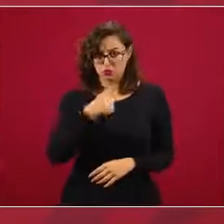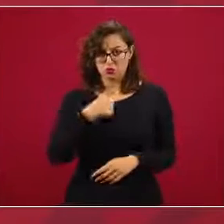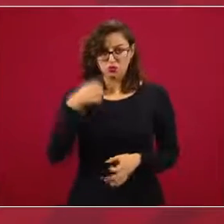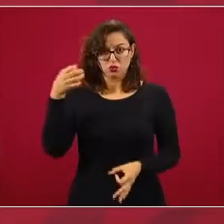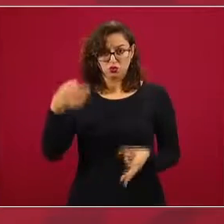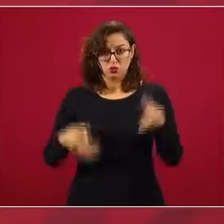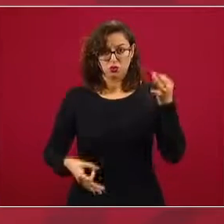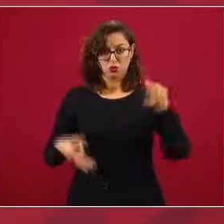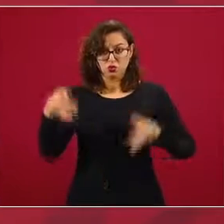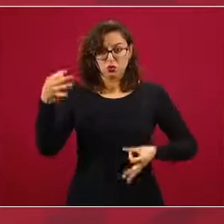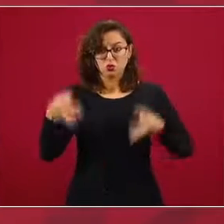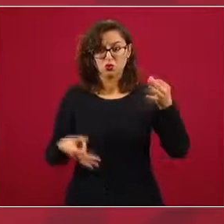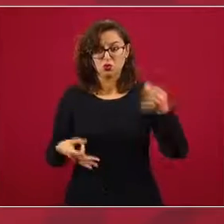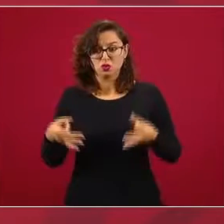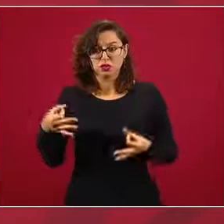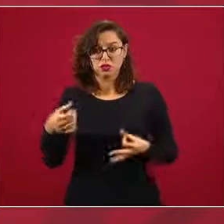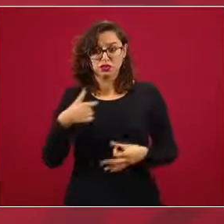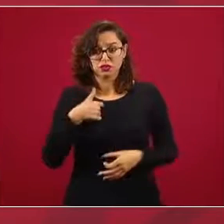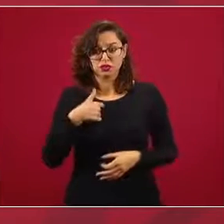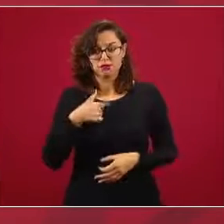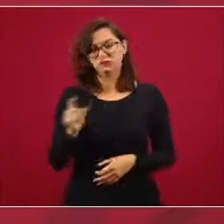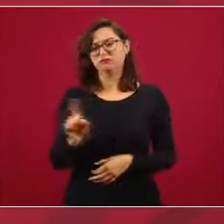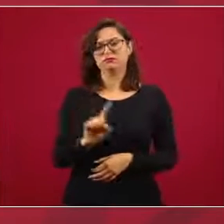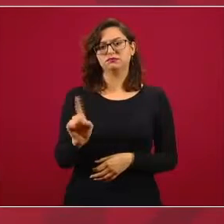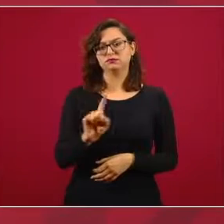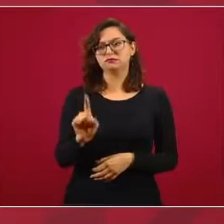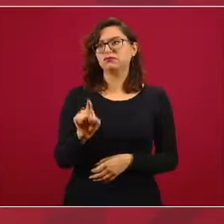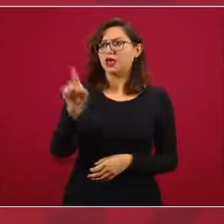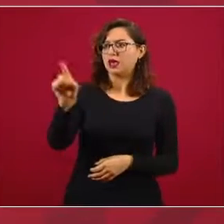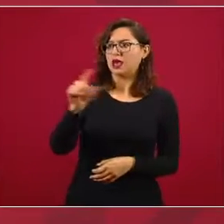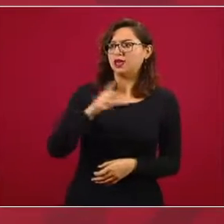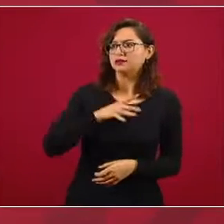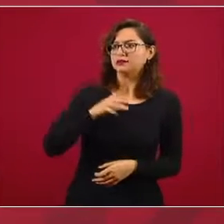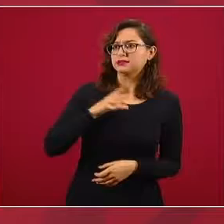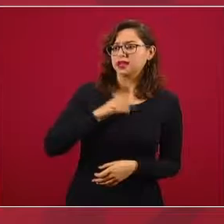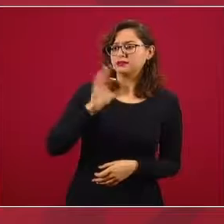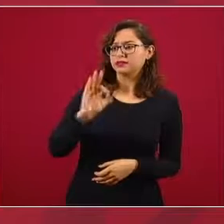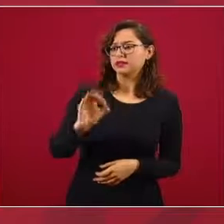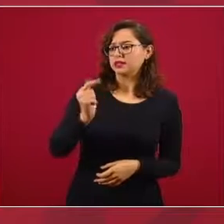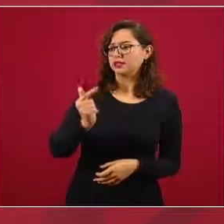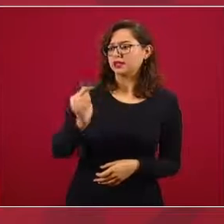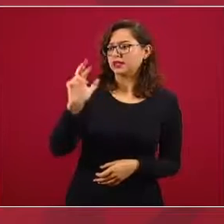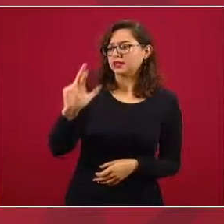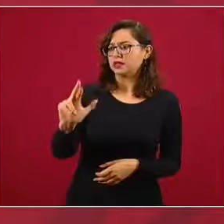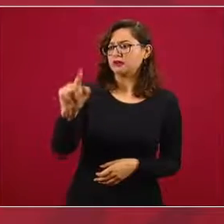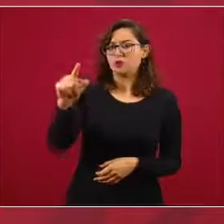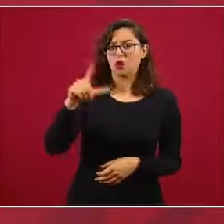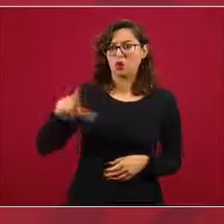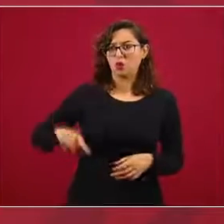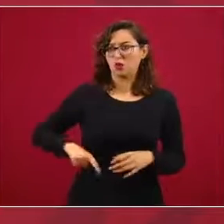Por eso está la Fiscalía, que es autónoma también,